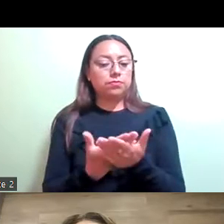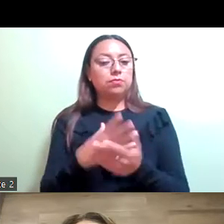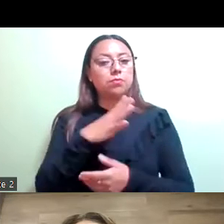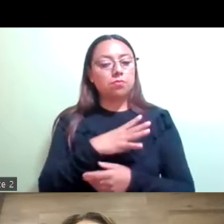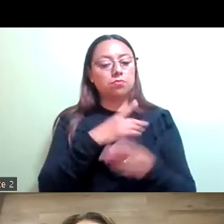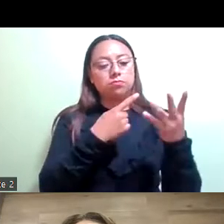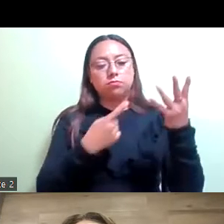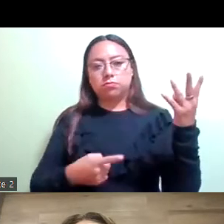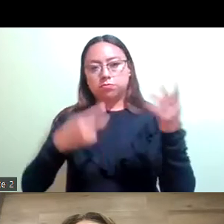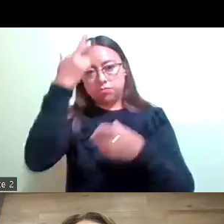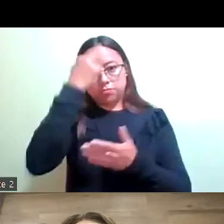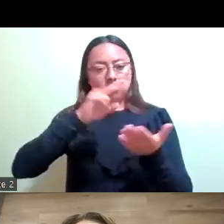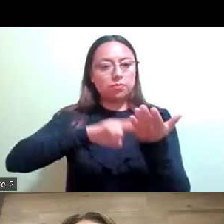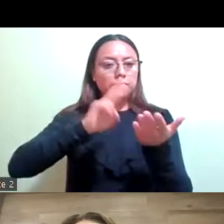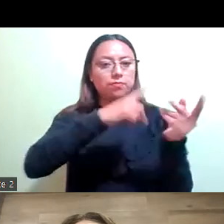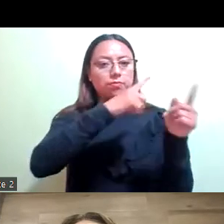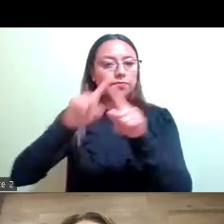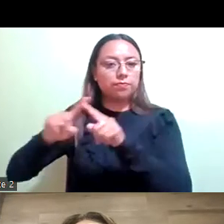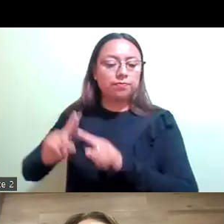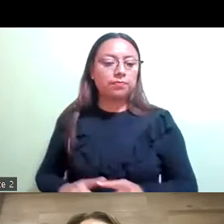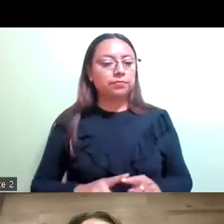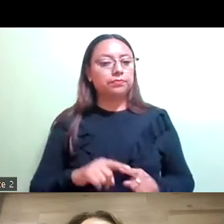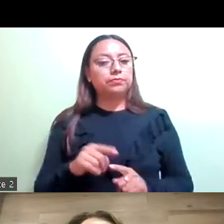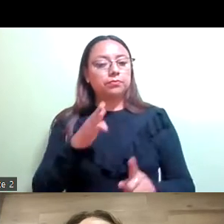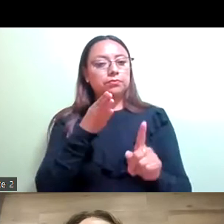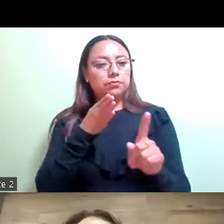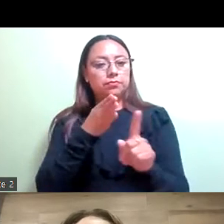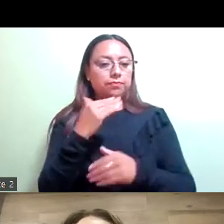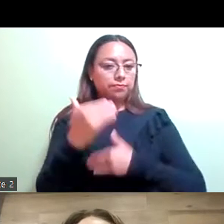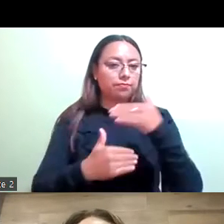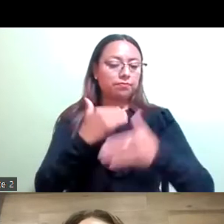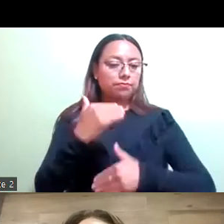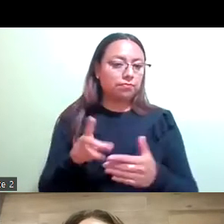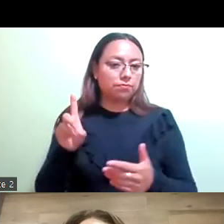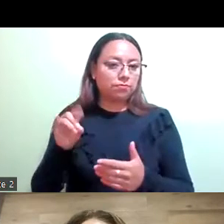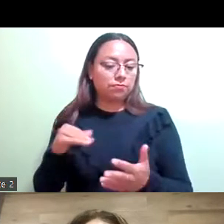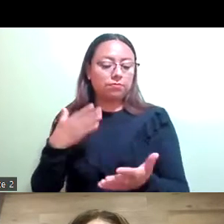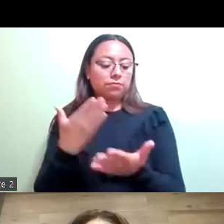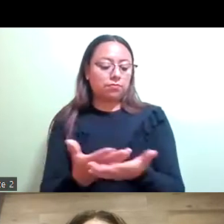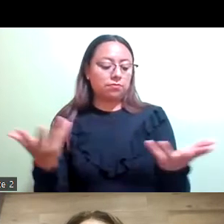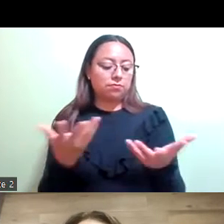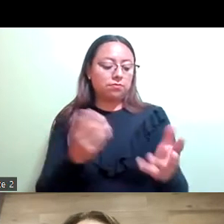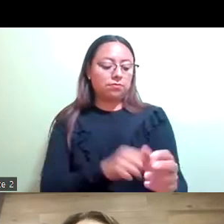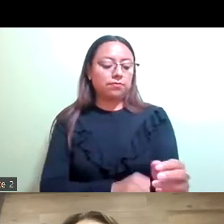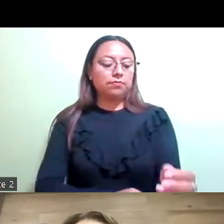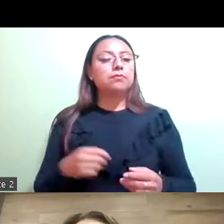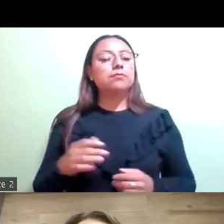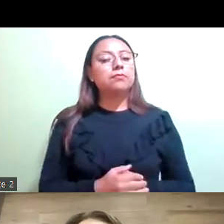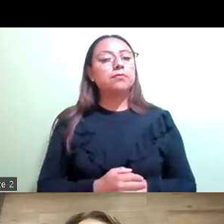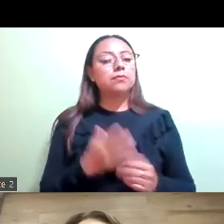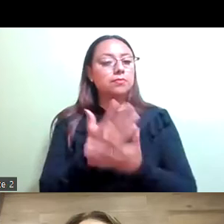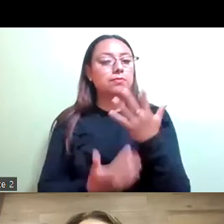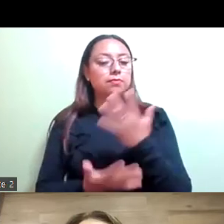serie de argumentos que buscan fortalecer el proceso de dictaminación que estará desarrollando la Comisión de